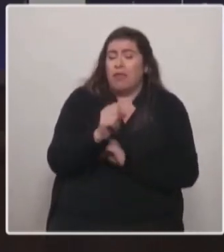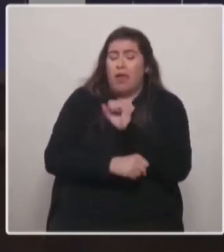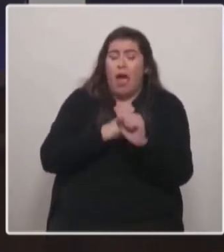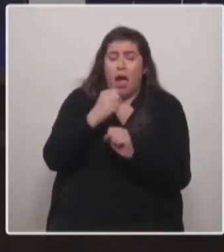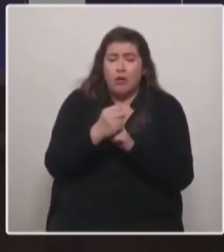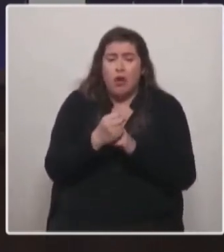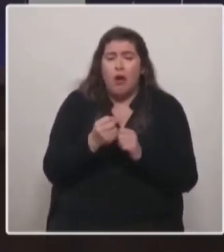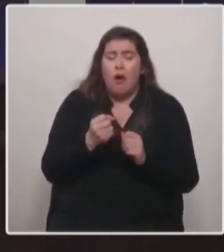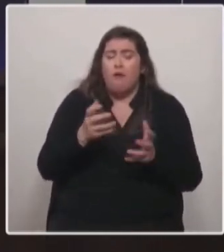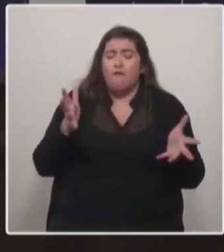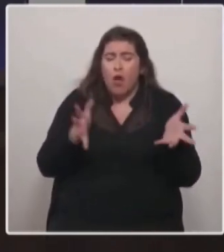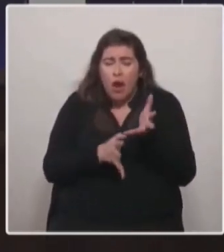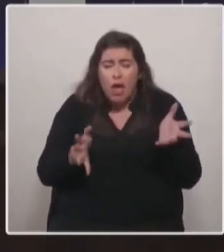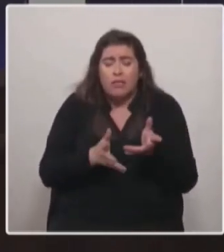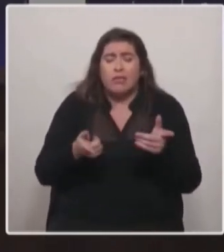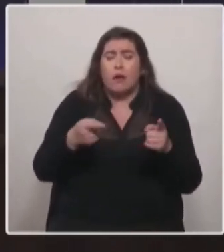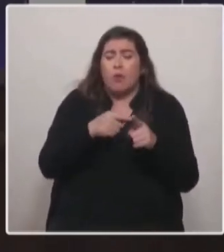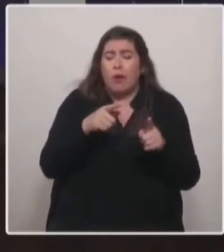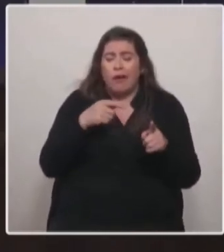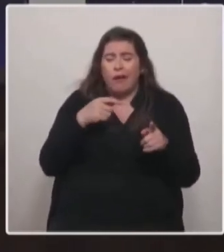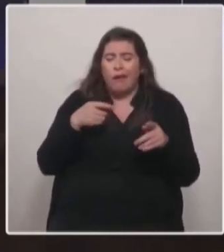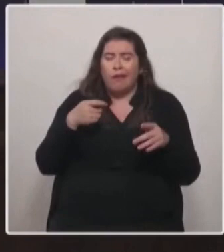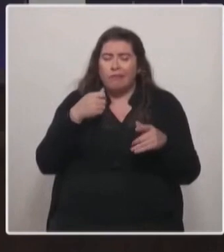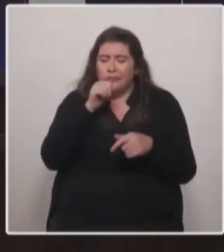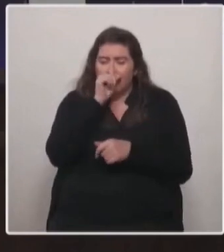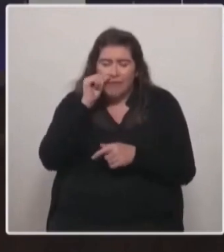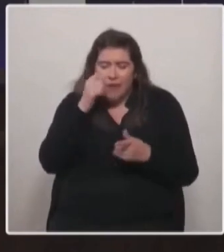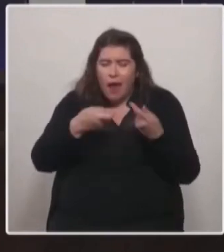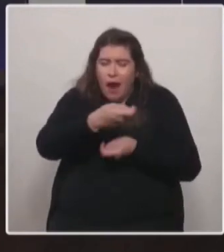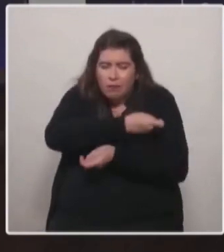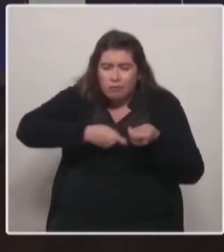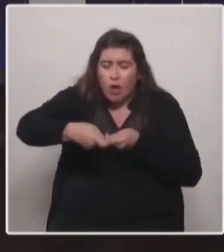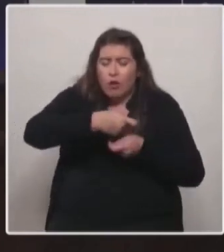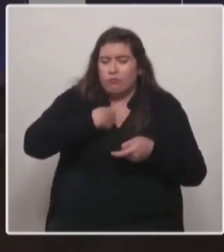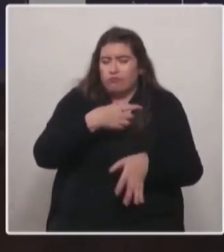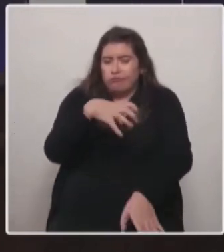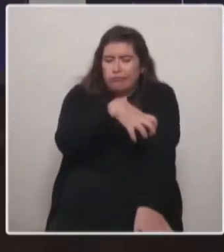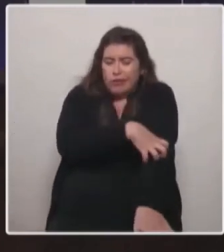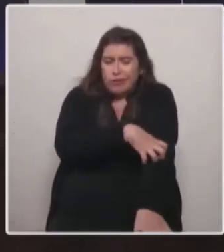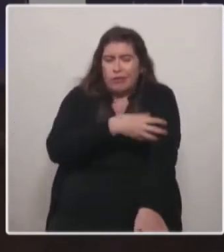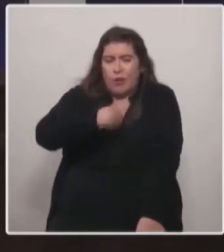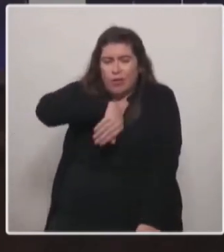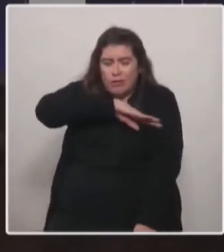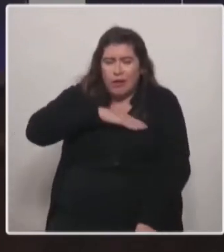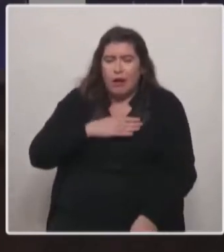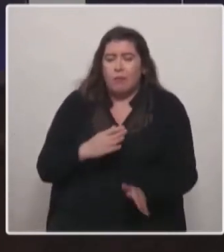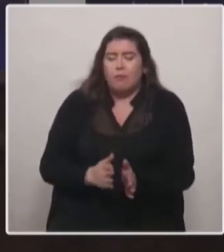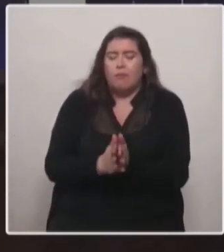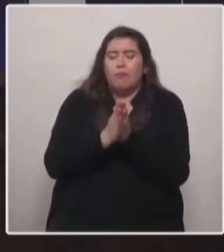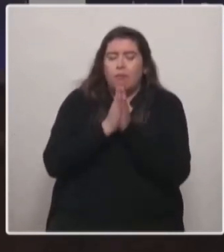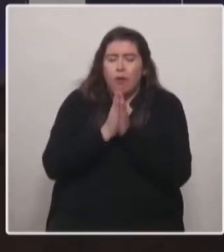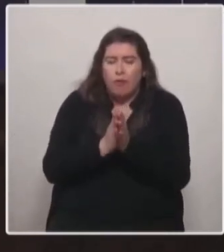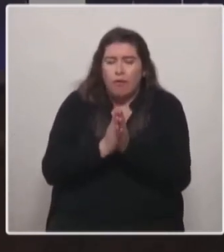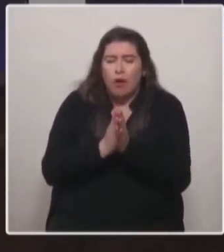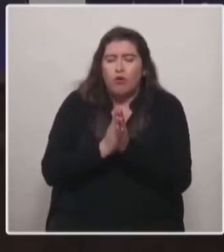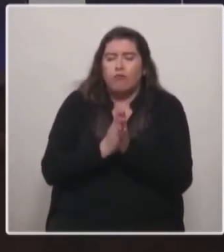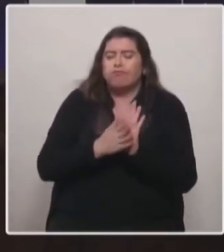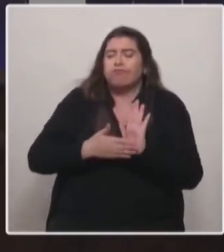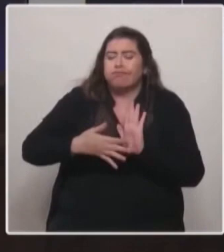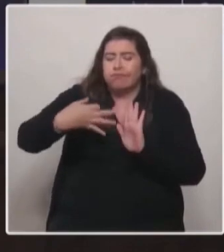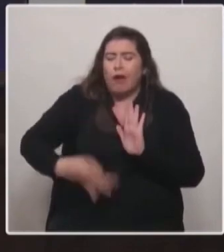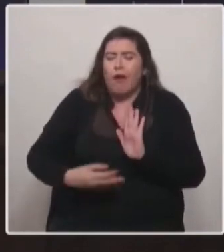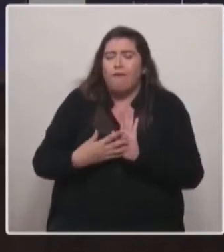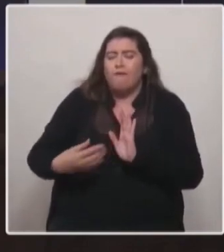violencia, terrorismo, gracias al narcoterrorismo que se ha implantado en nuestra región. Así que por lo que le pido, no seguir validando la